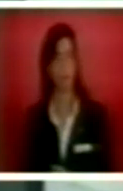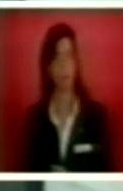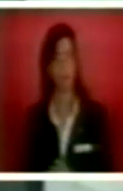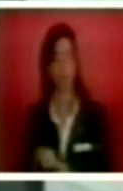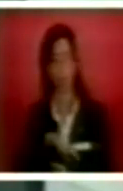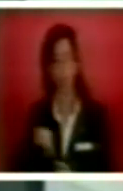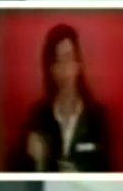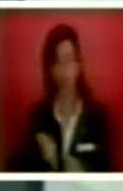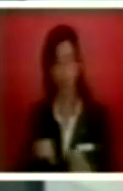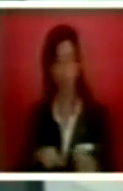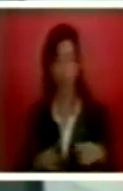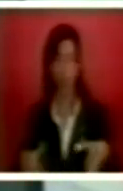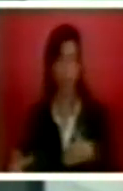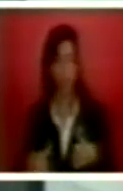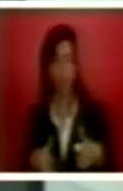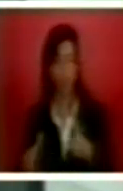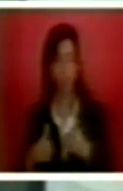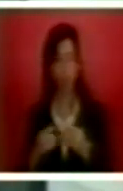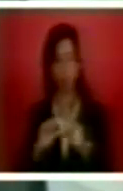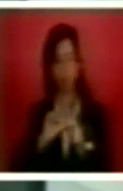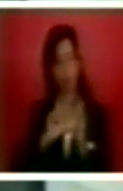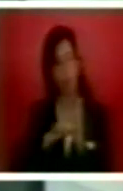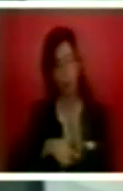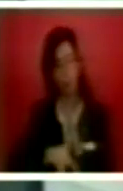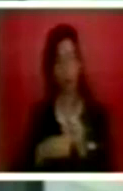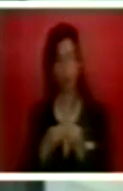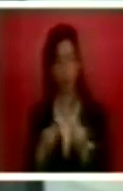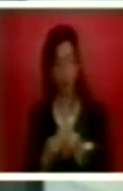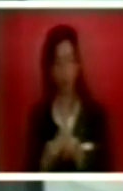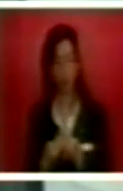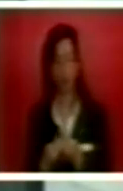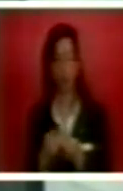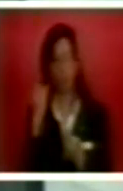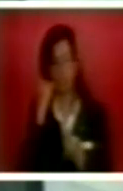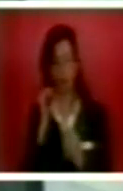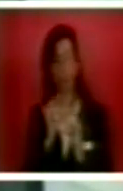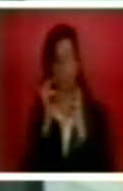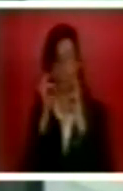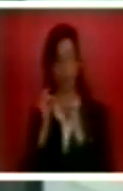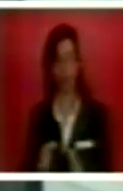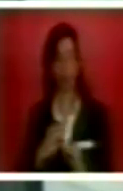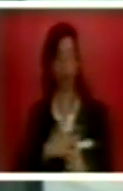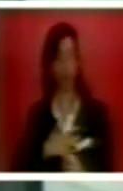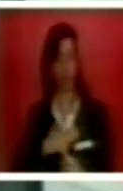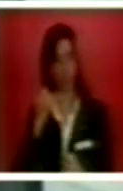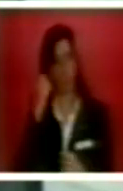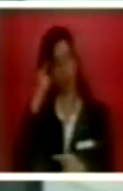Hemos recorrido un importante trecho del camino que nos lleva al logro de los